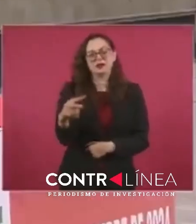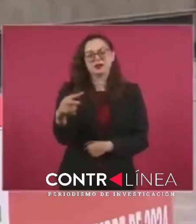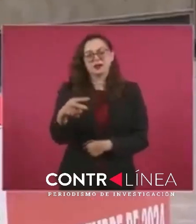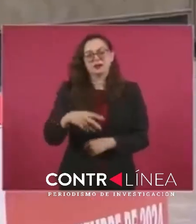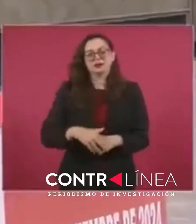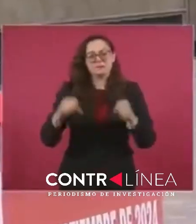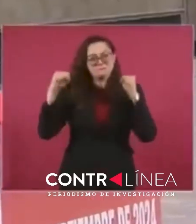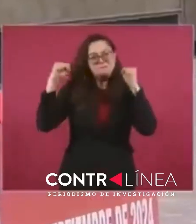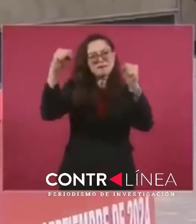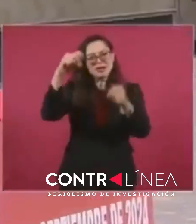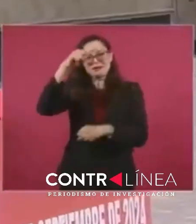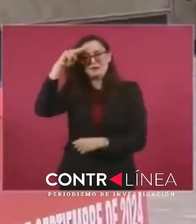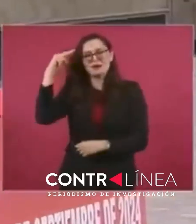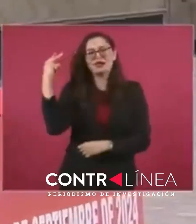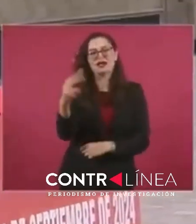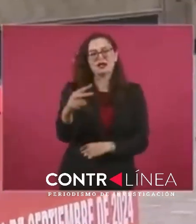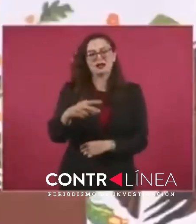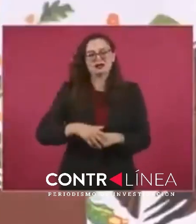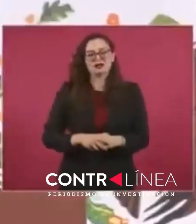¡Viva México!